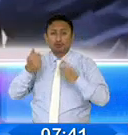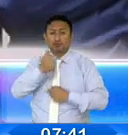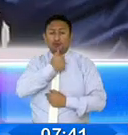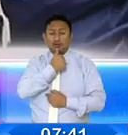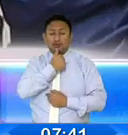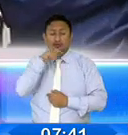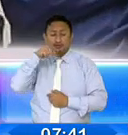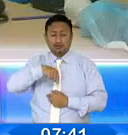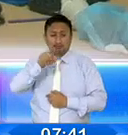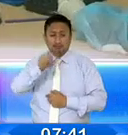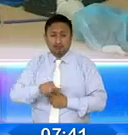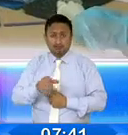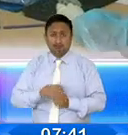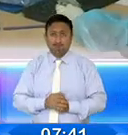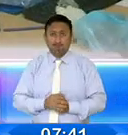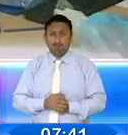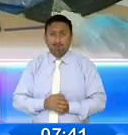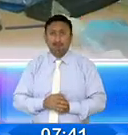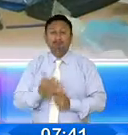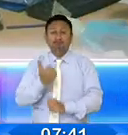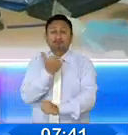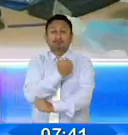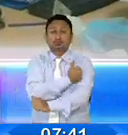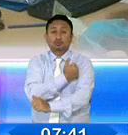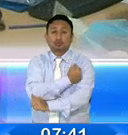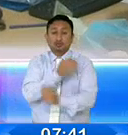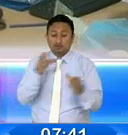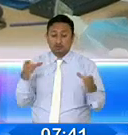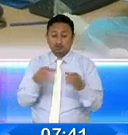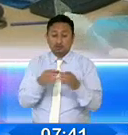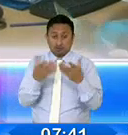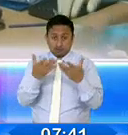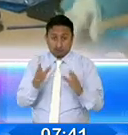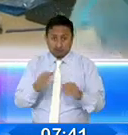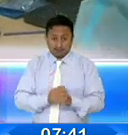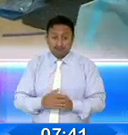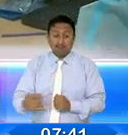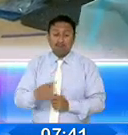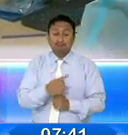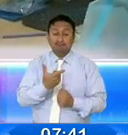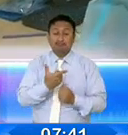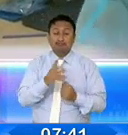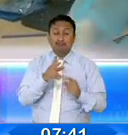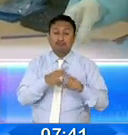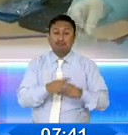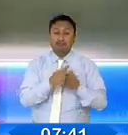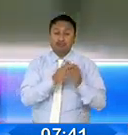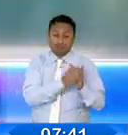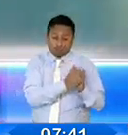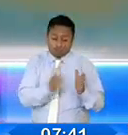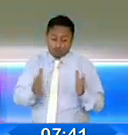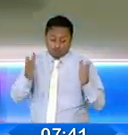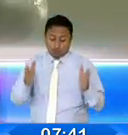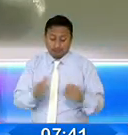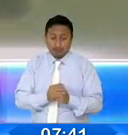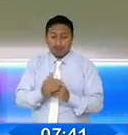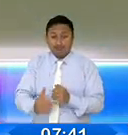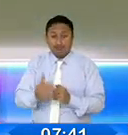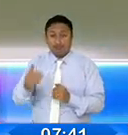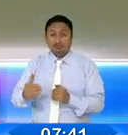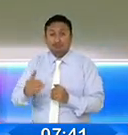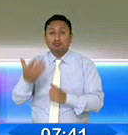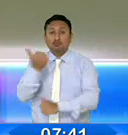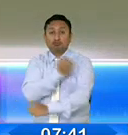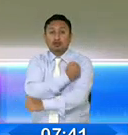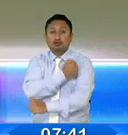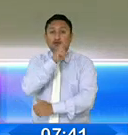personal. Al culminar con la vacunación de los sectores mencionados que corresponden a la fase 0 plan piloto, se continuará con el plan de vacunación 2021,